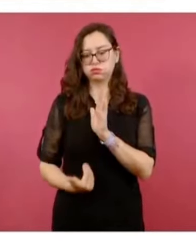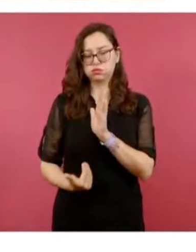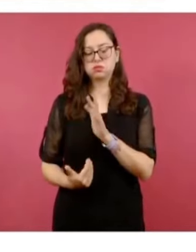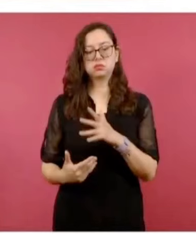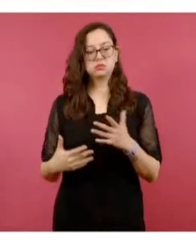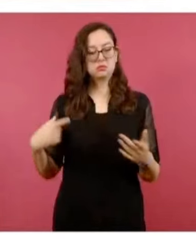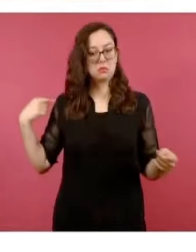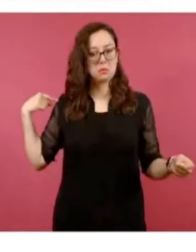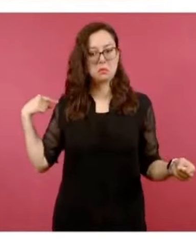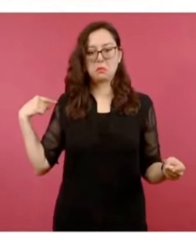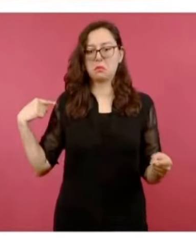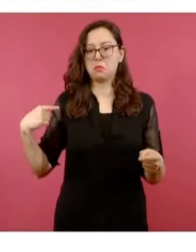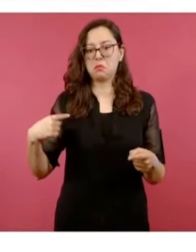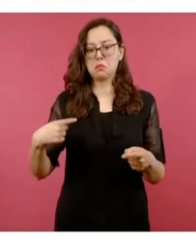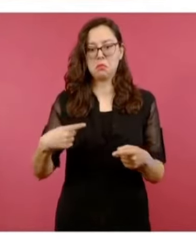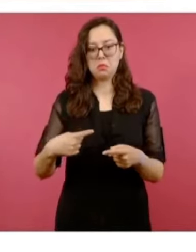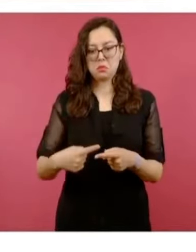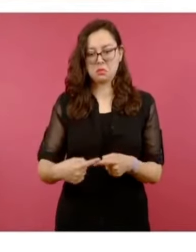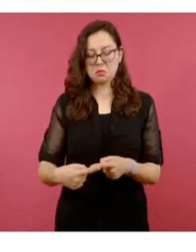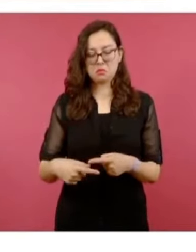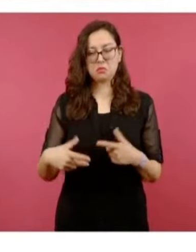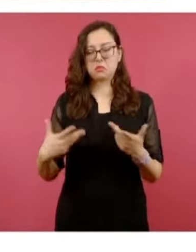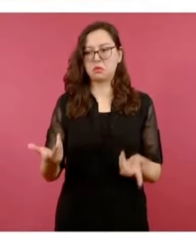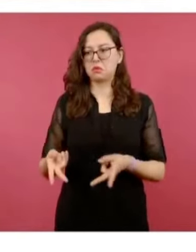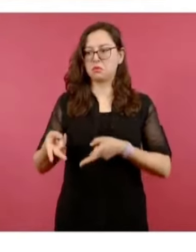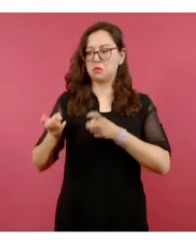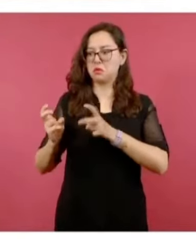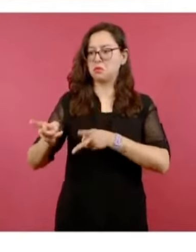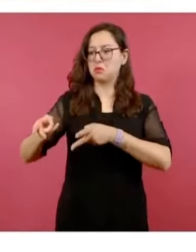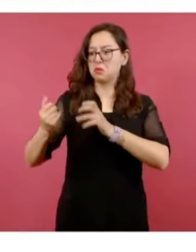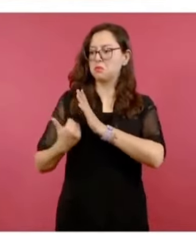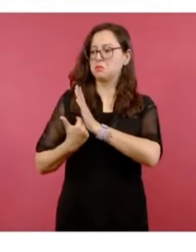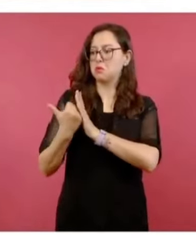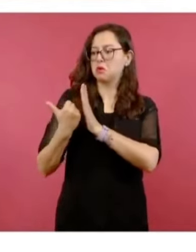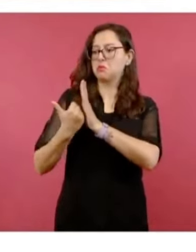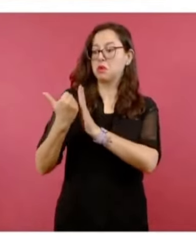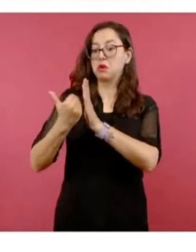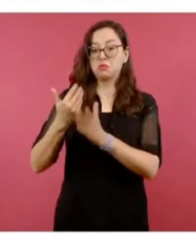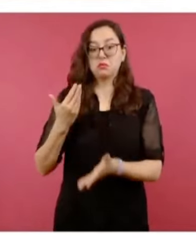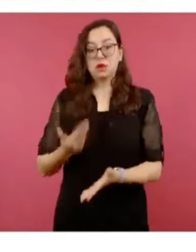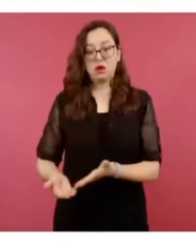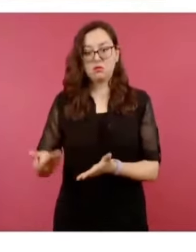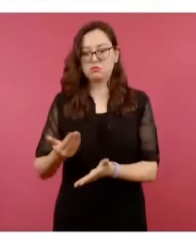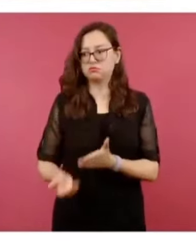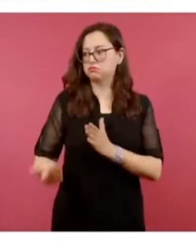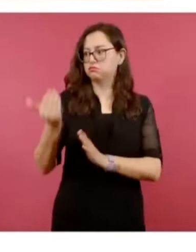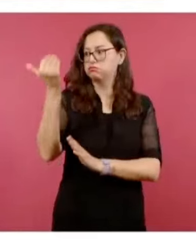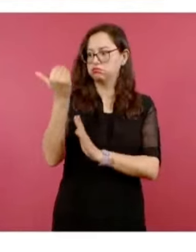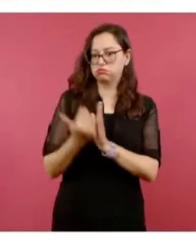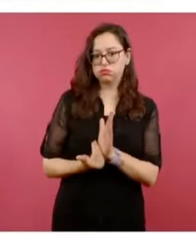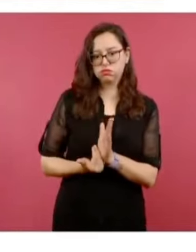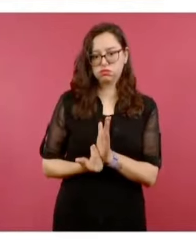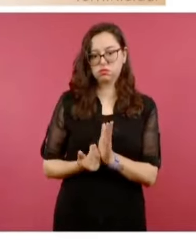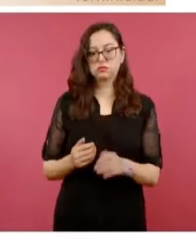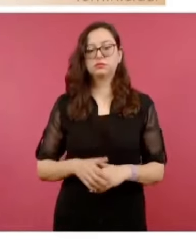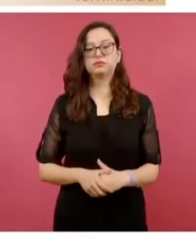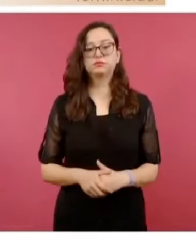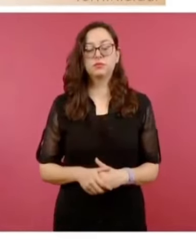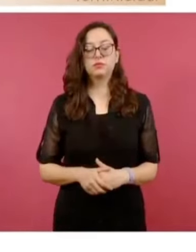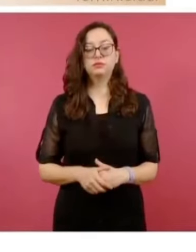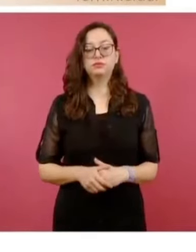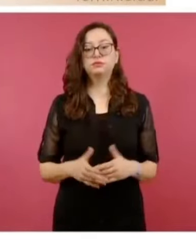marzos desde que se tiene registro eh en el secretariado adelante en